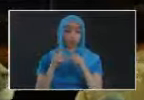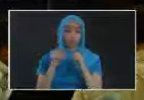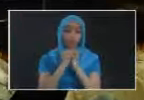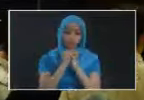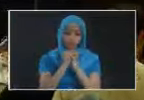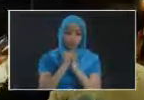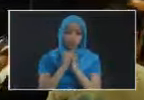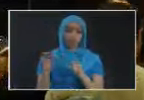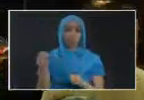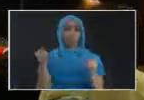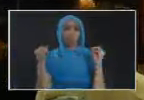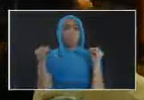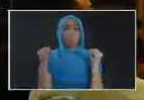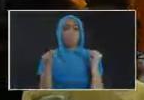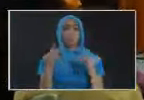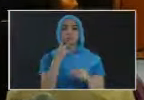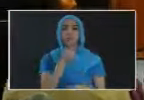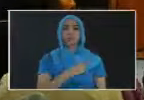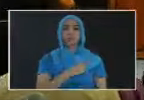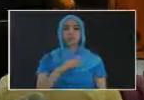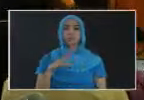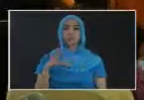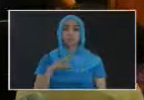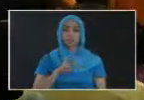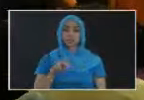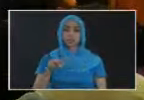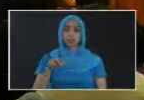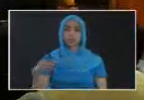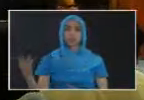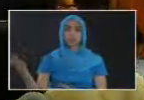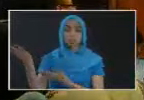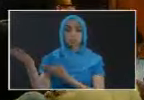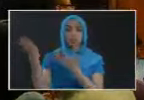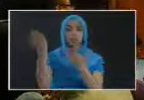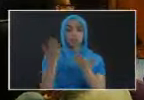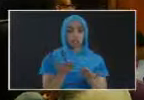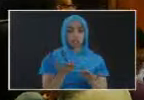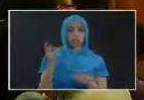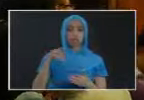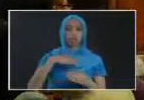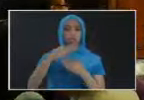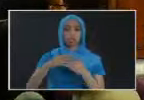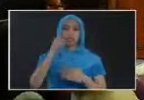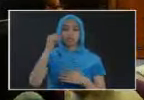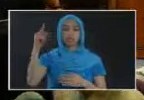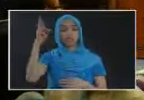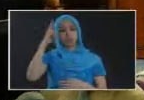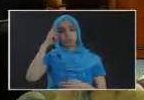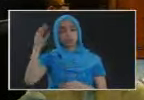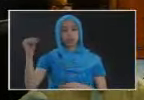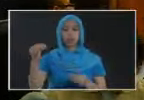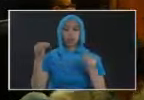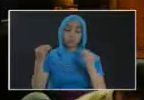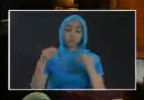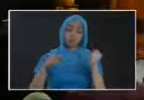de oración que muchos hermanos necesitados han traído delante del Señor. Recuerde que muchas de las situaciones que pasamos,